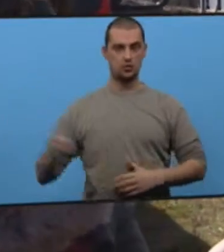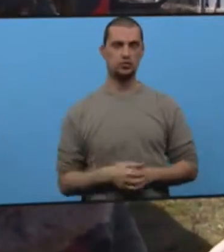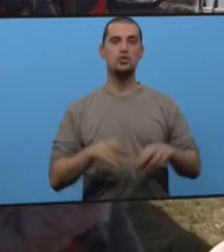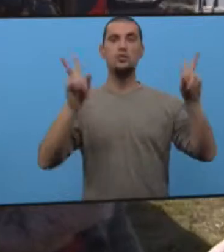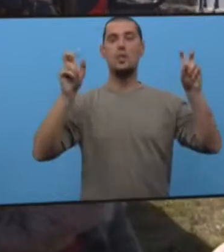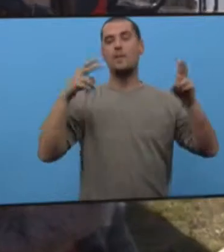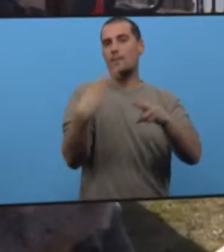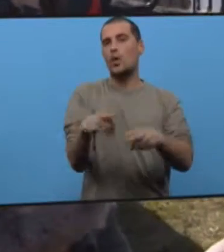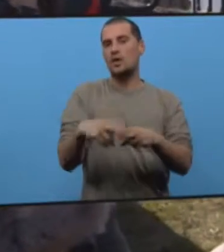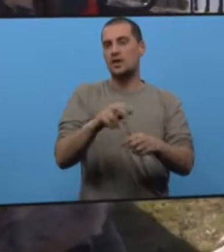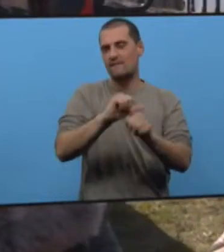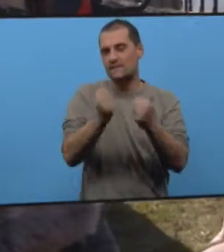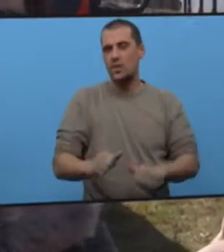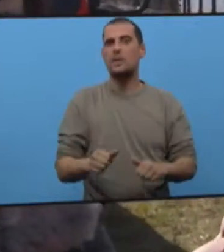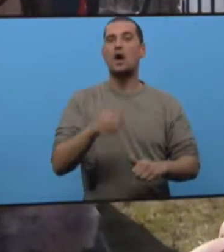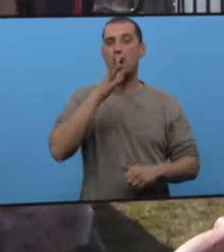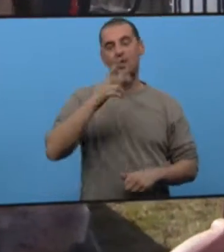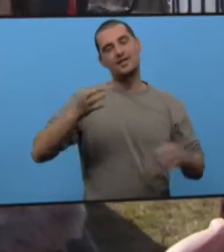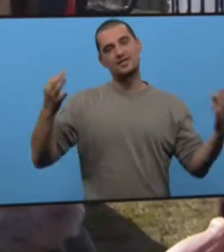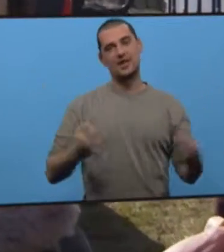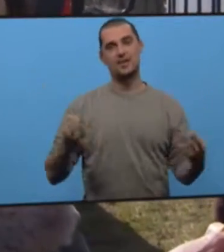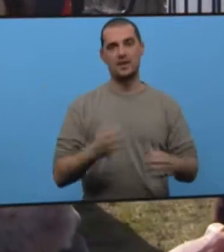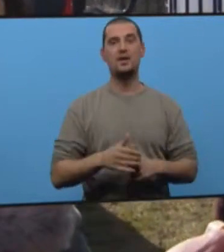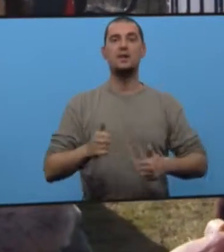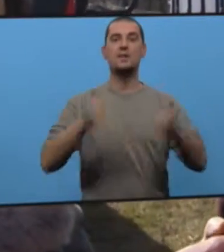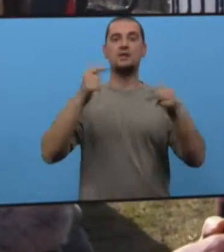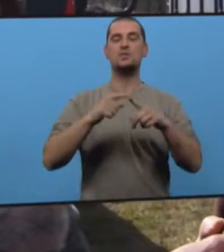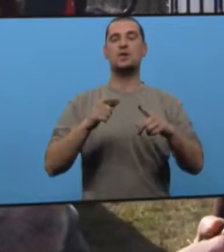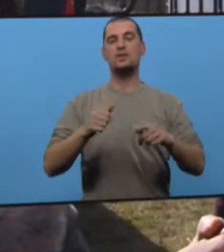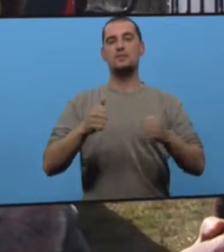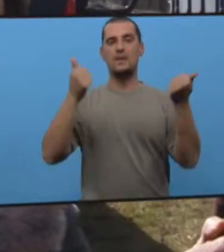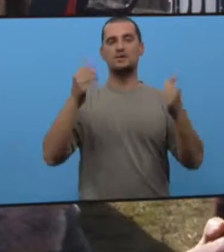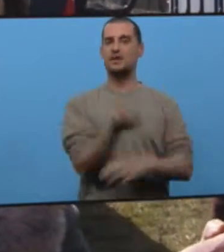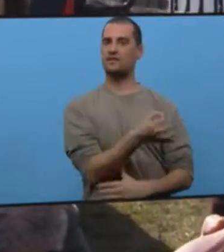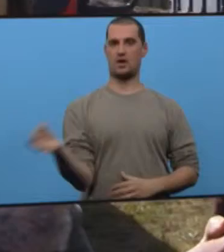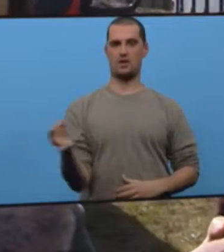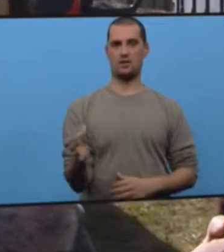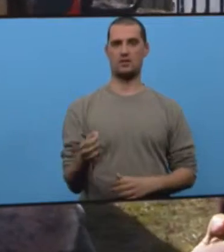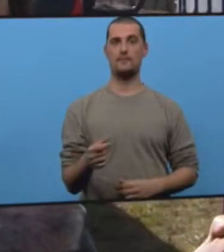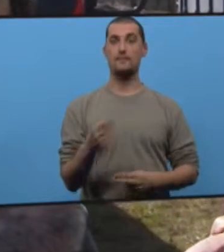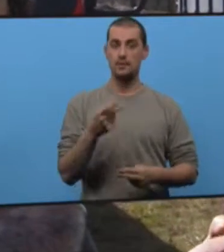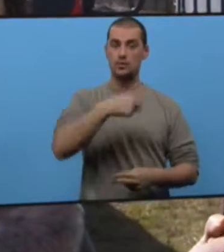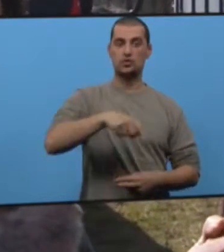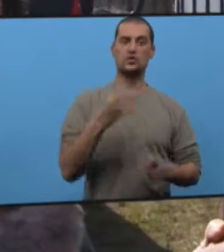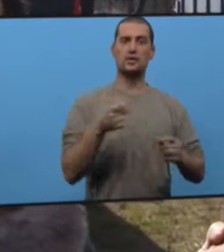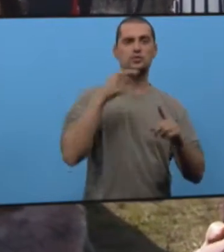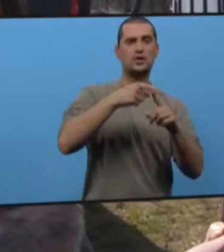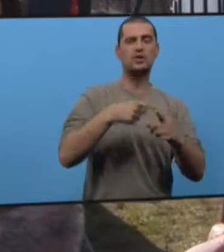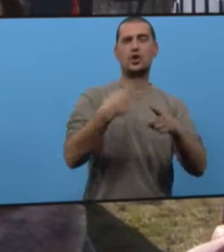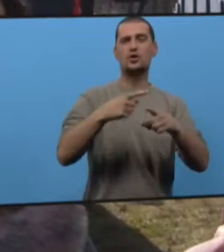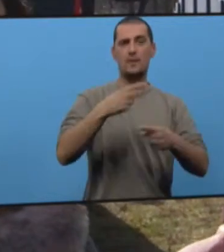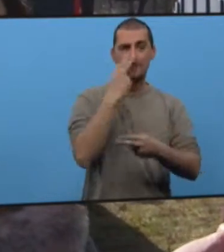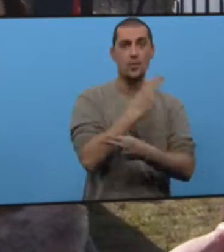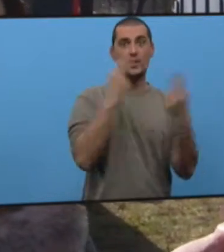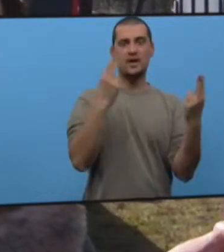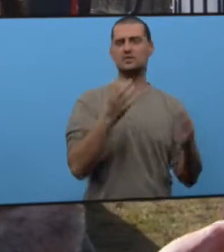facer política que eu creo que é a que toca neste momento e, sobre todo, que vai a ser máis eficaz. Que é o máis importante? O público pode e debe ser eficaz e,